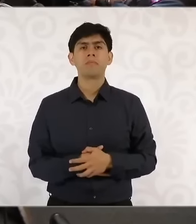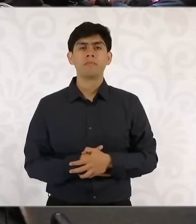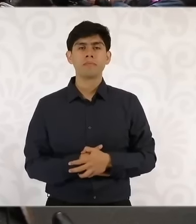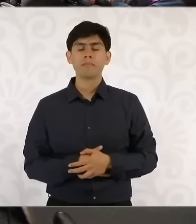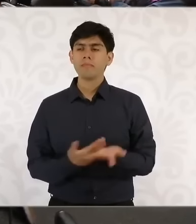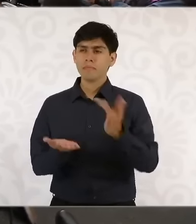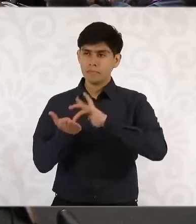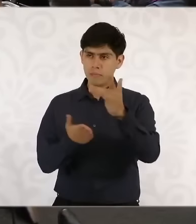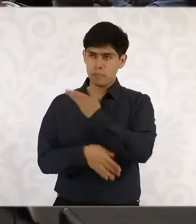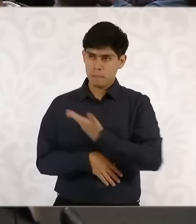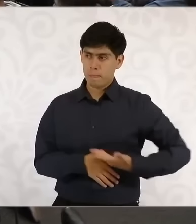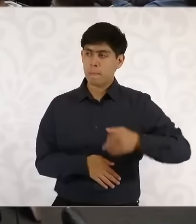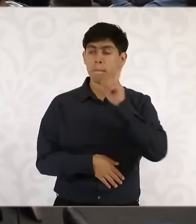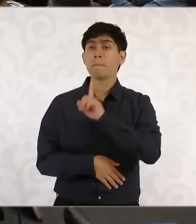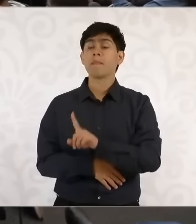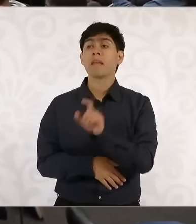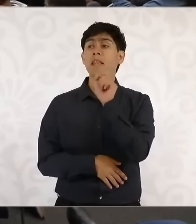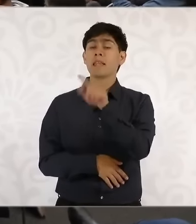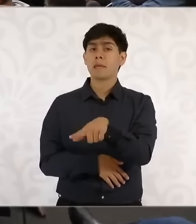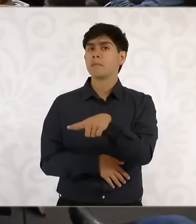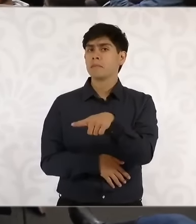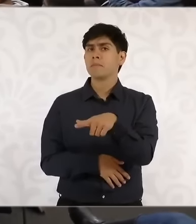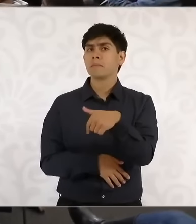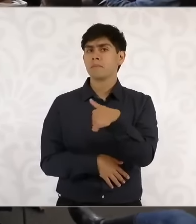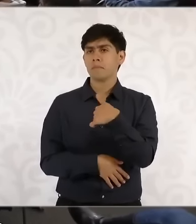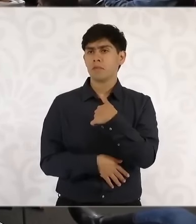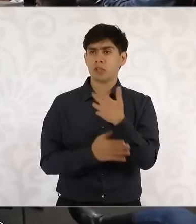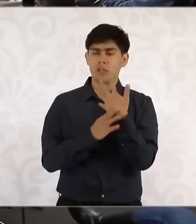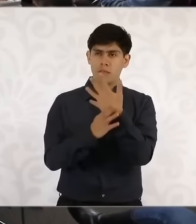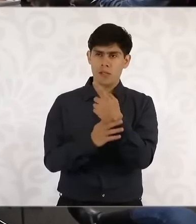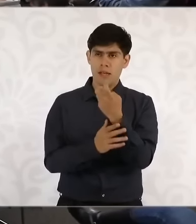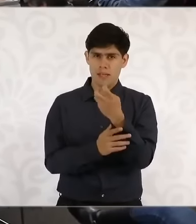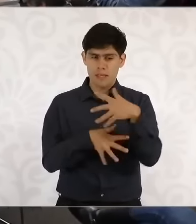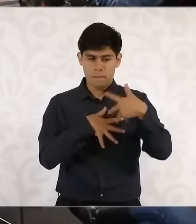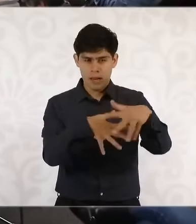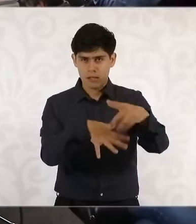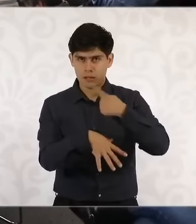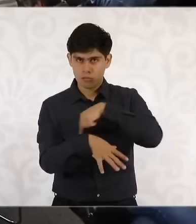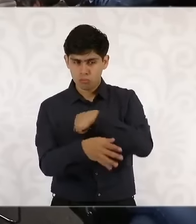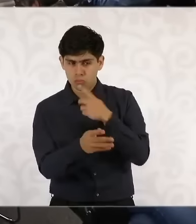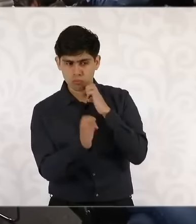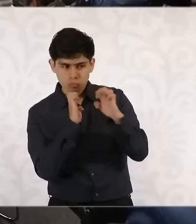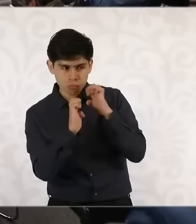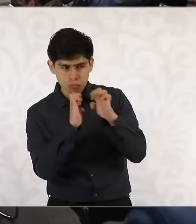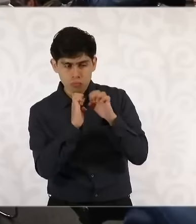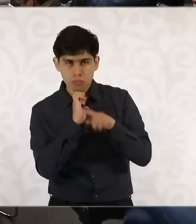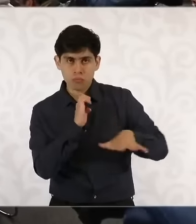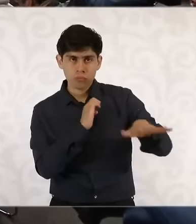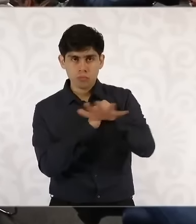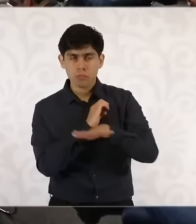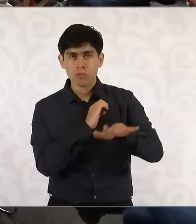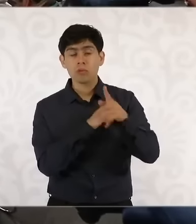Y también comentarle que en estas entrevistas que pudimos hacer a la gente,